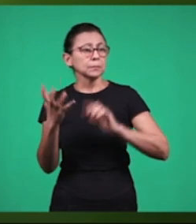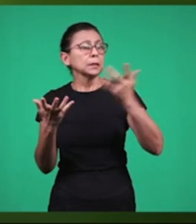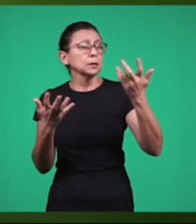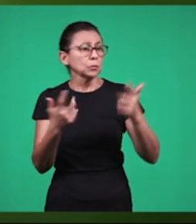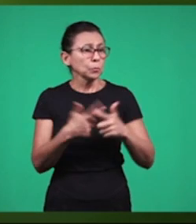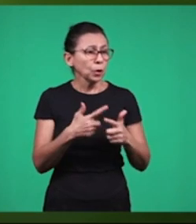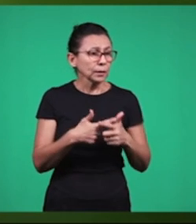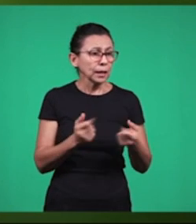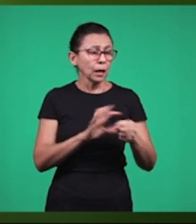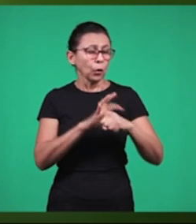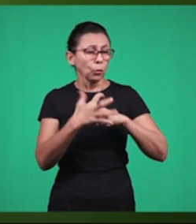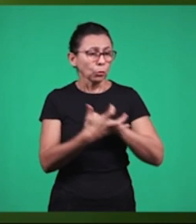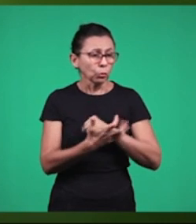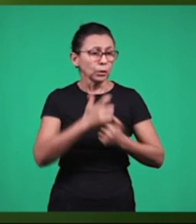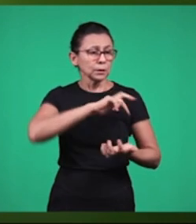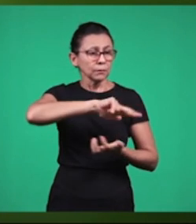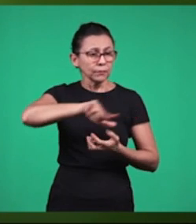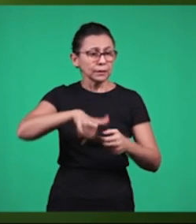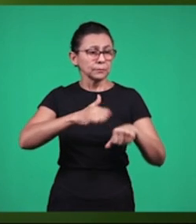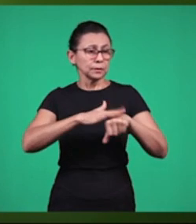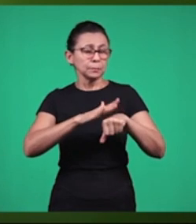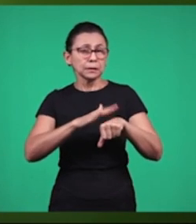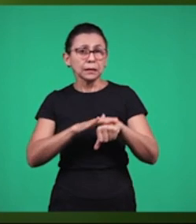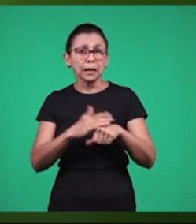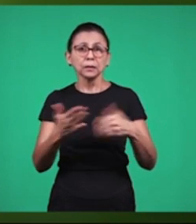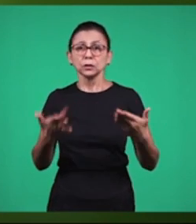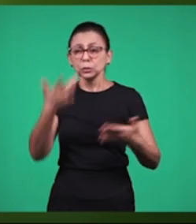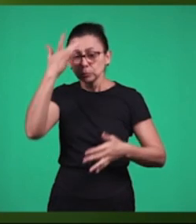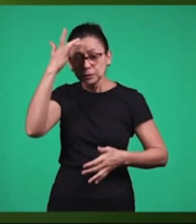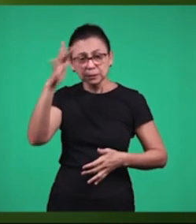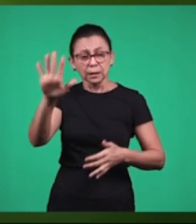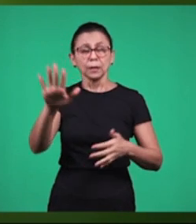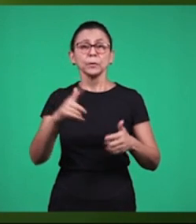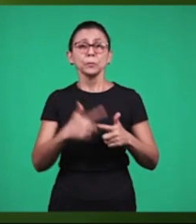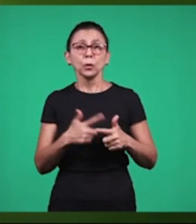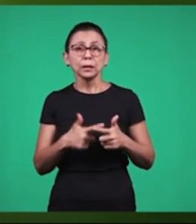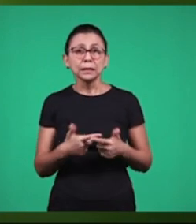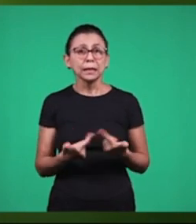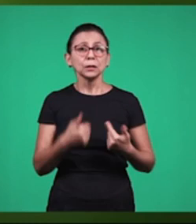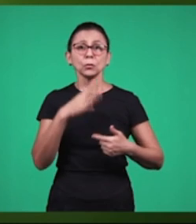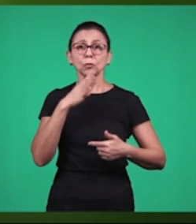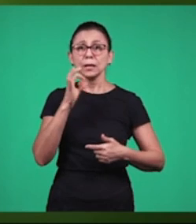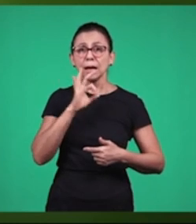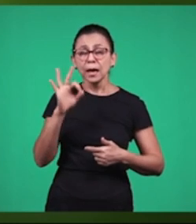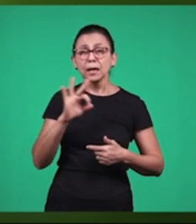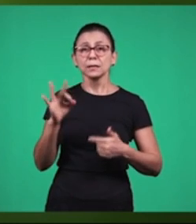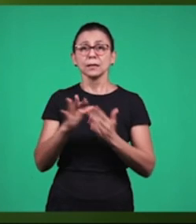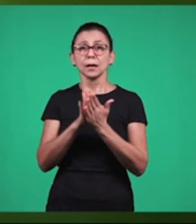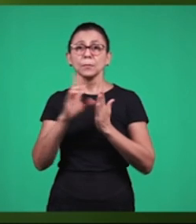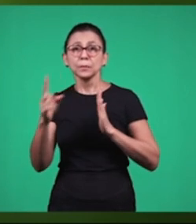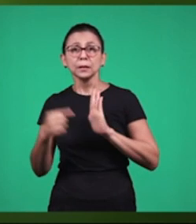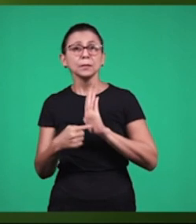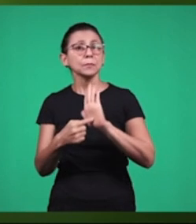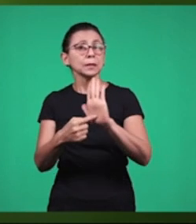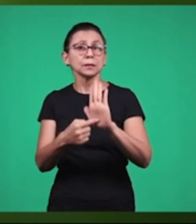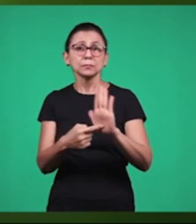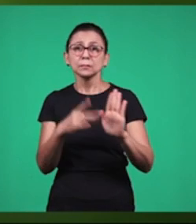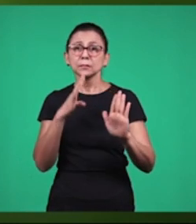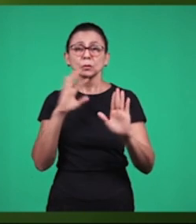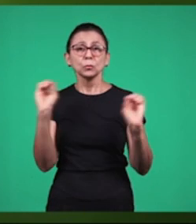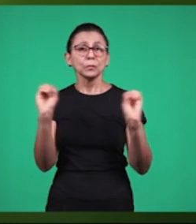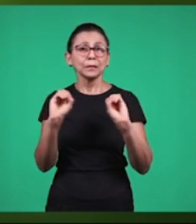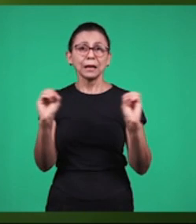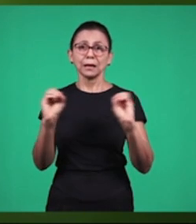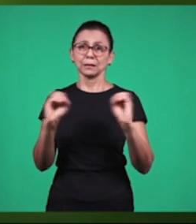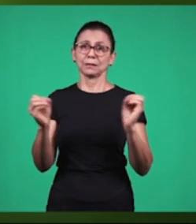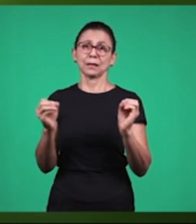proféticos. Y él no está preparado para esto. La falta de la revelación, de conocer la palabra de Dios,